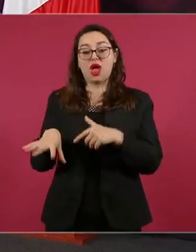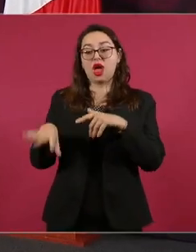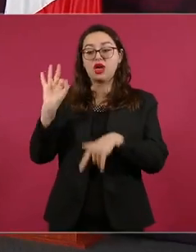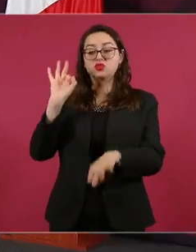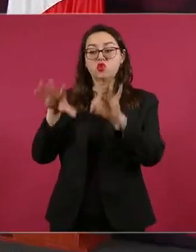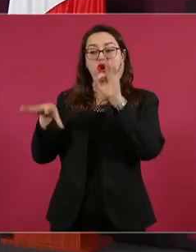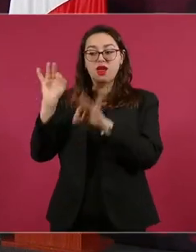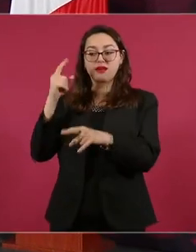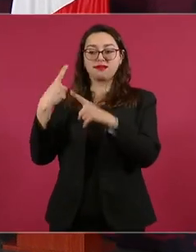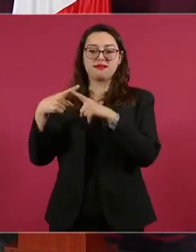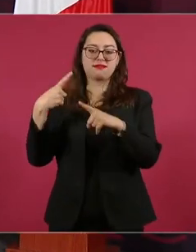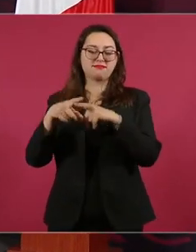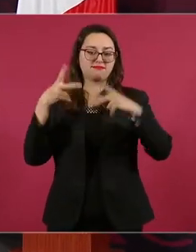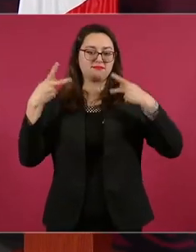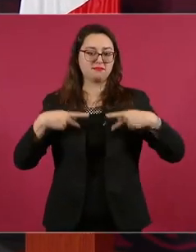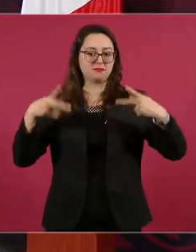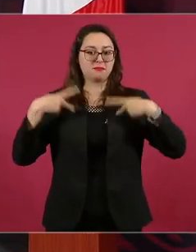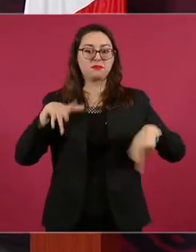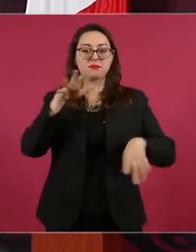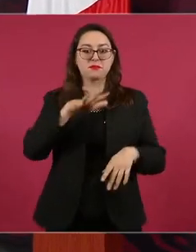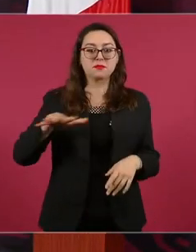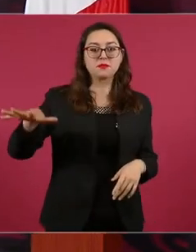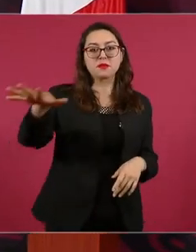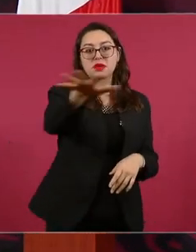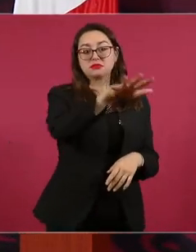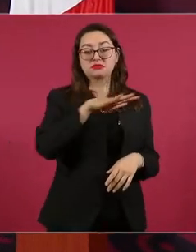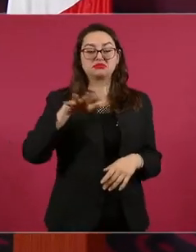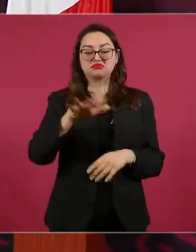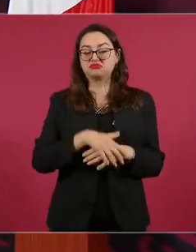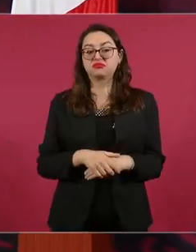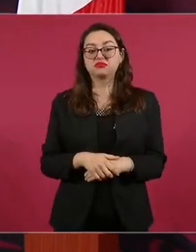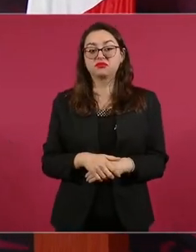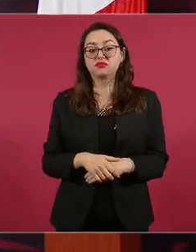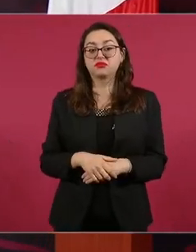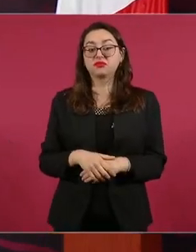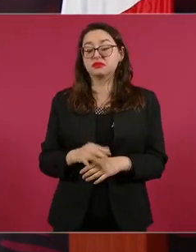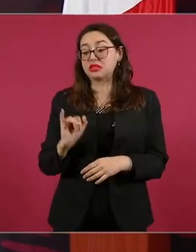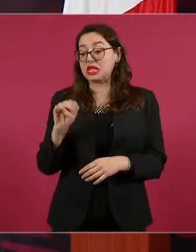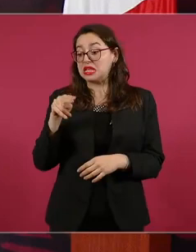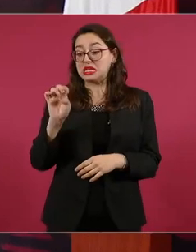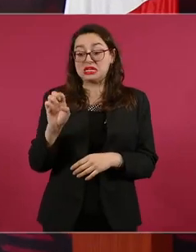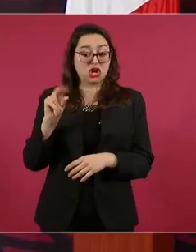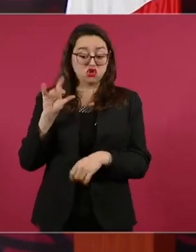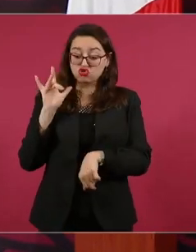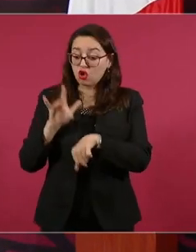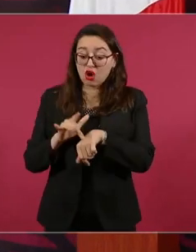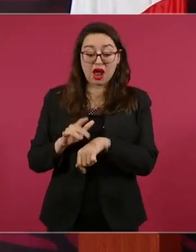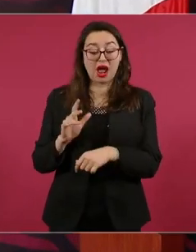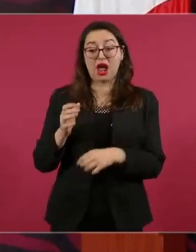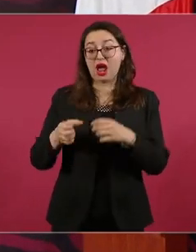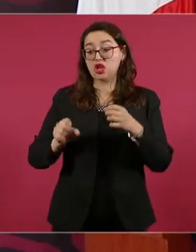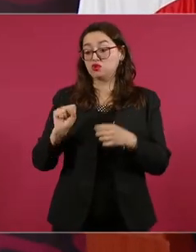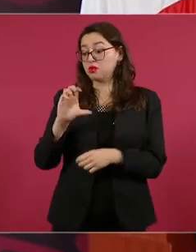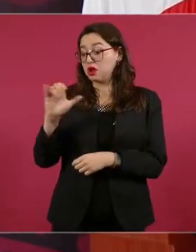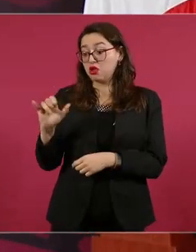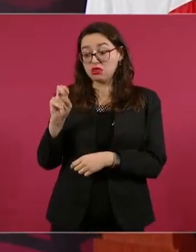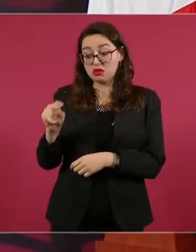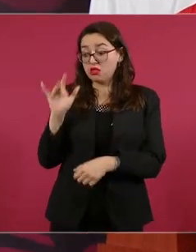Ya ven que para todos el INE no se toca, la Corte no se toca,